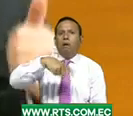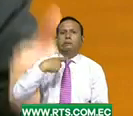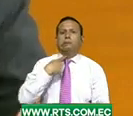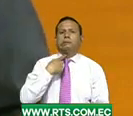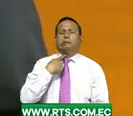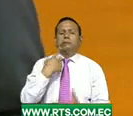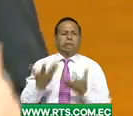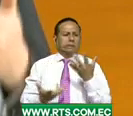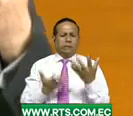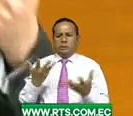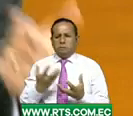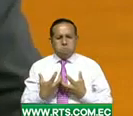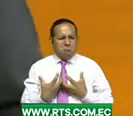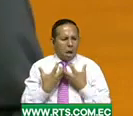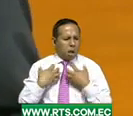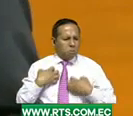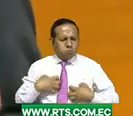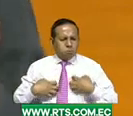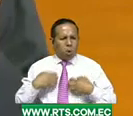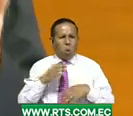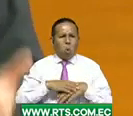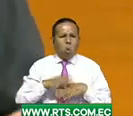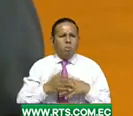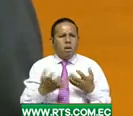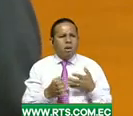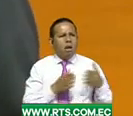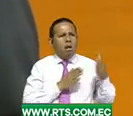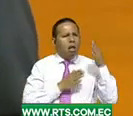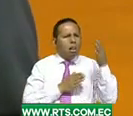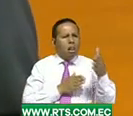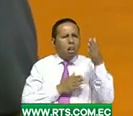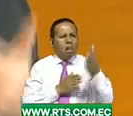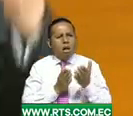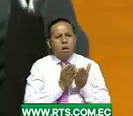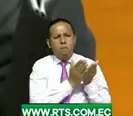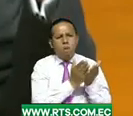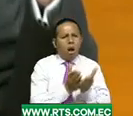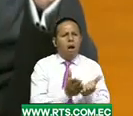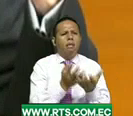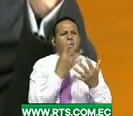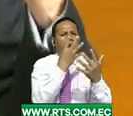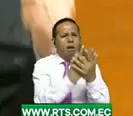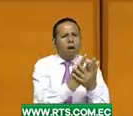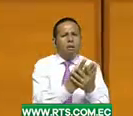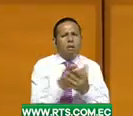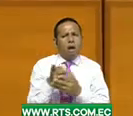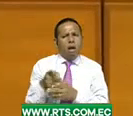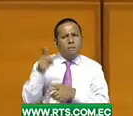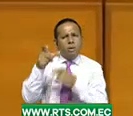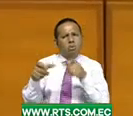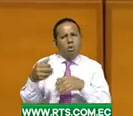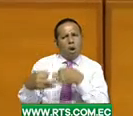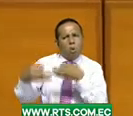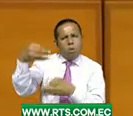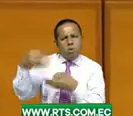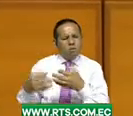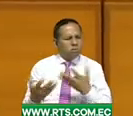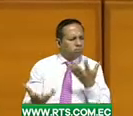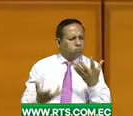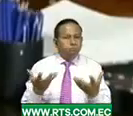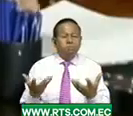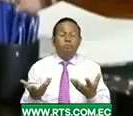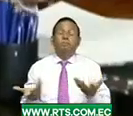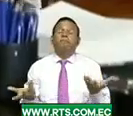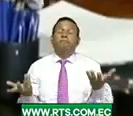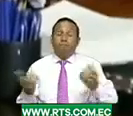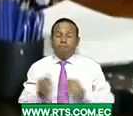de las rutas, de los puertos, de las cárceles y de la justicia. Coincidiendo con una de las preguntas